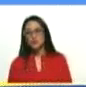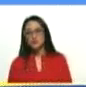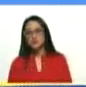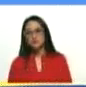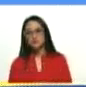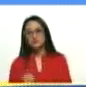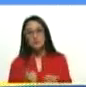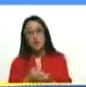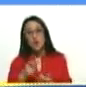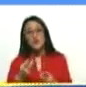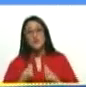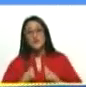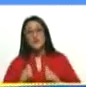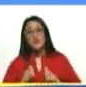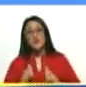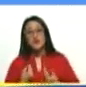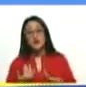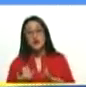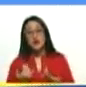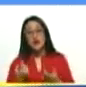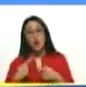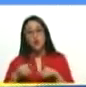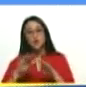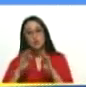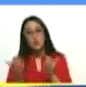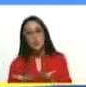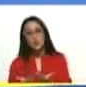Apostó su vida en la construcción de otro mundo.